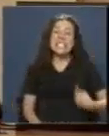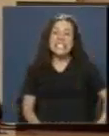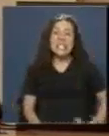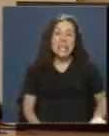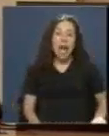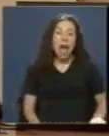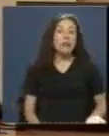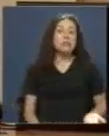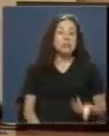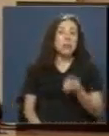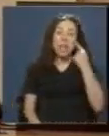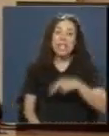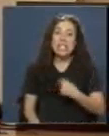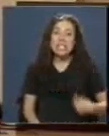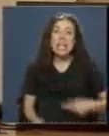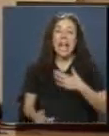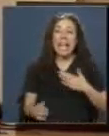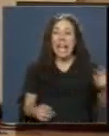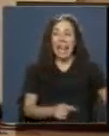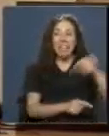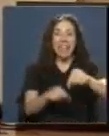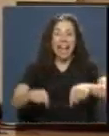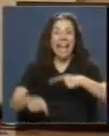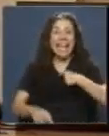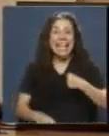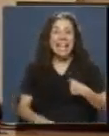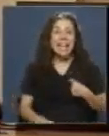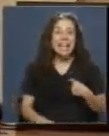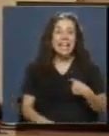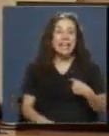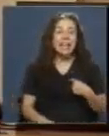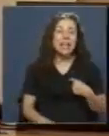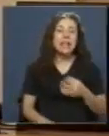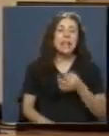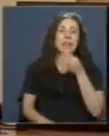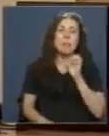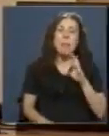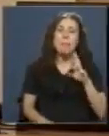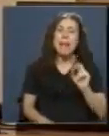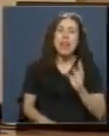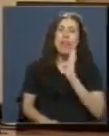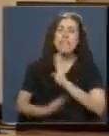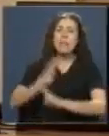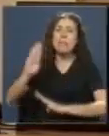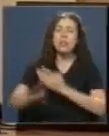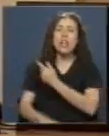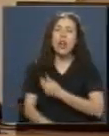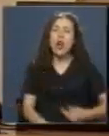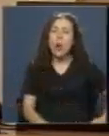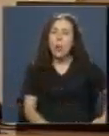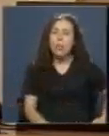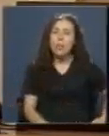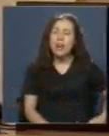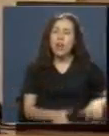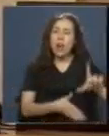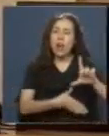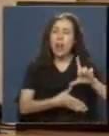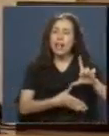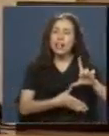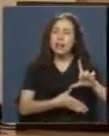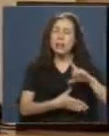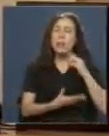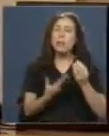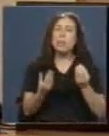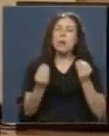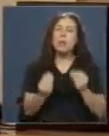no? Los chinos quieren venir para acá, aunque Pompeo diga que hay que proteger los gobiernos latinoamericanos porque se lo